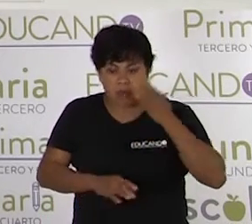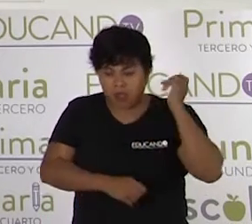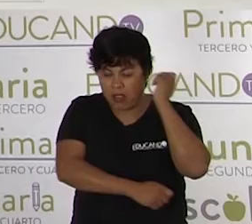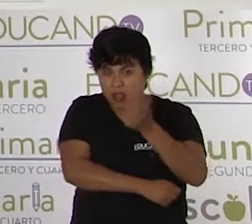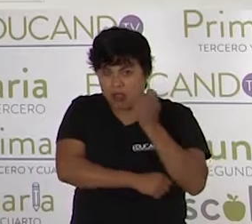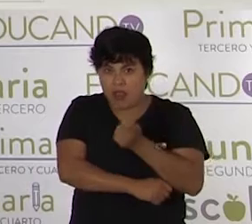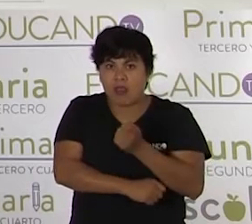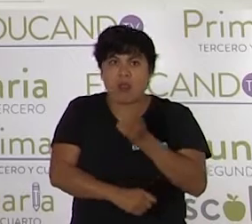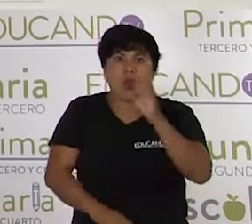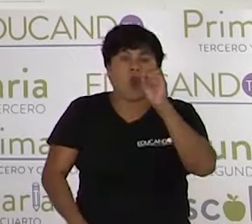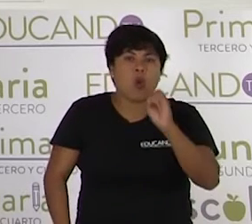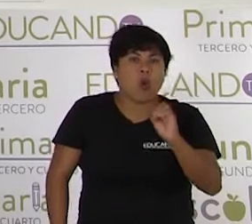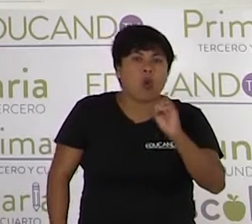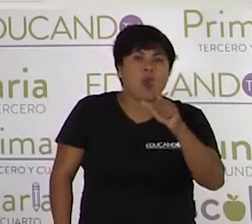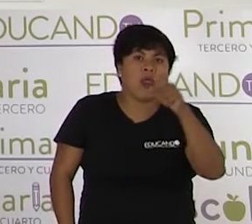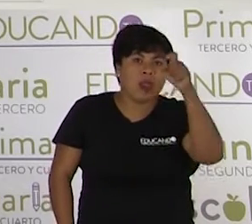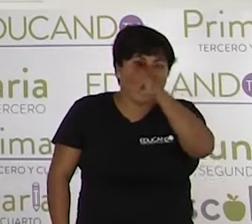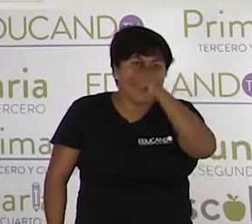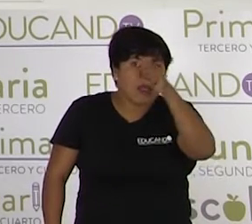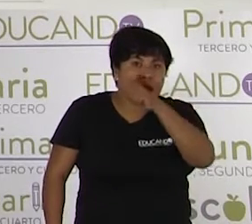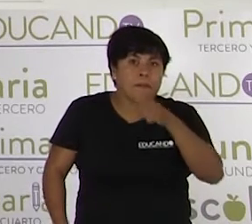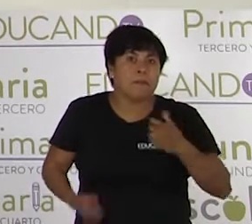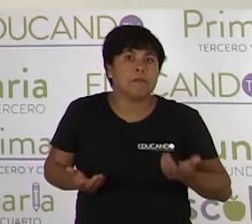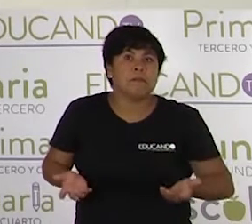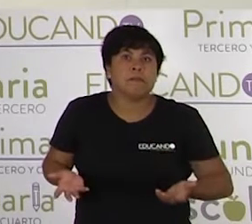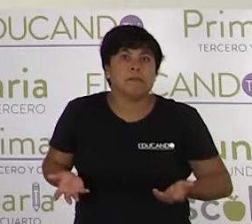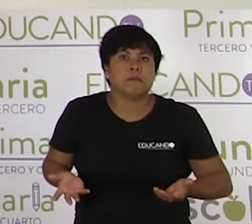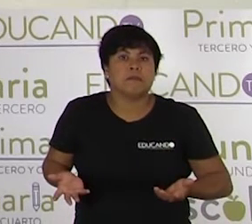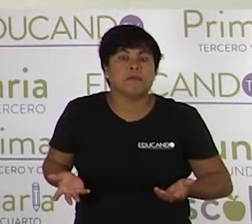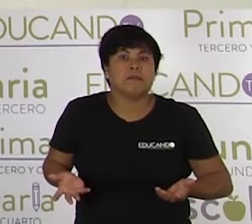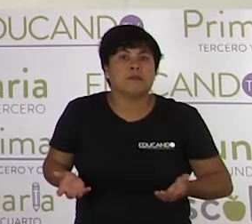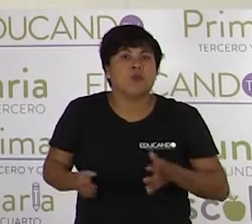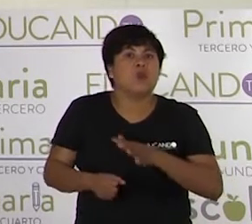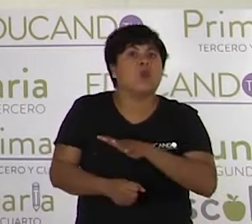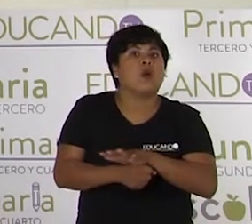¿O el águila?